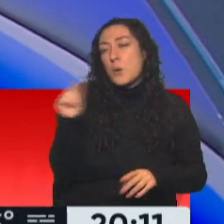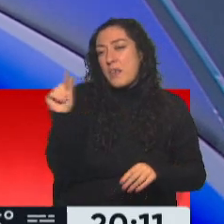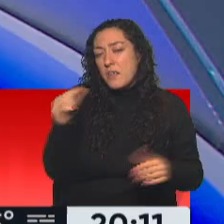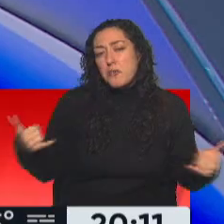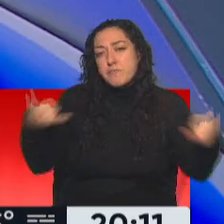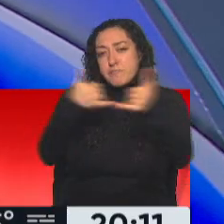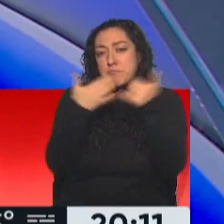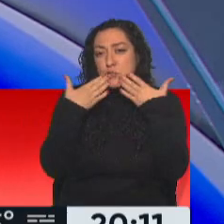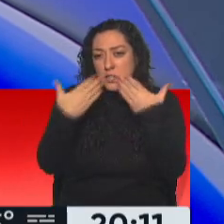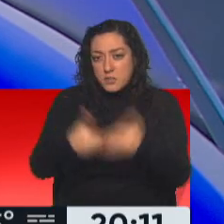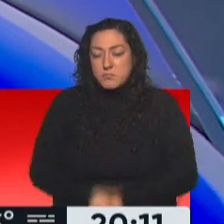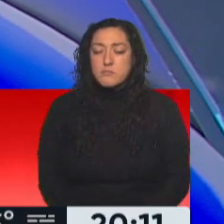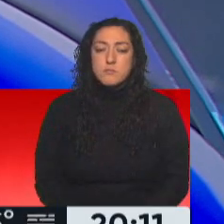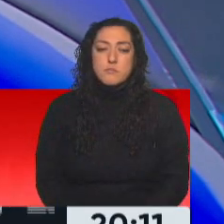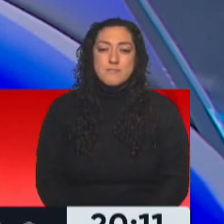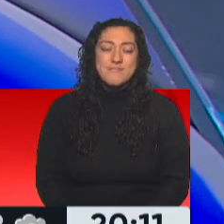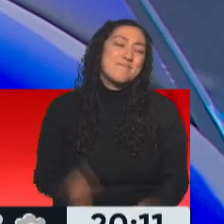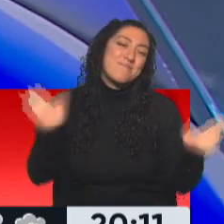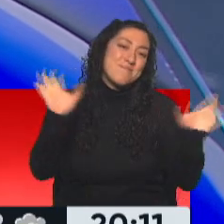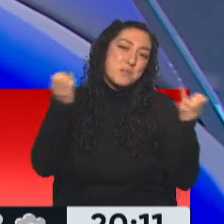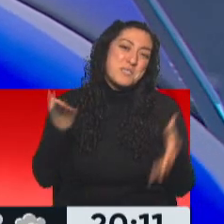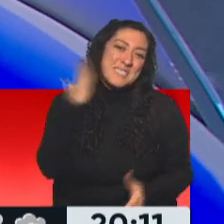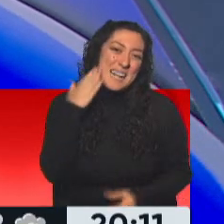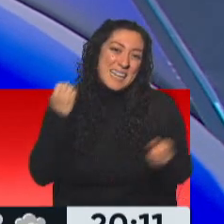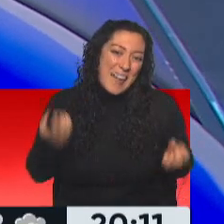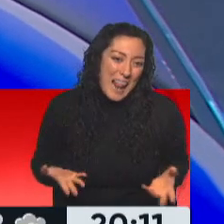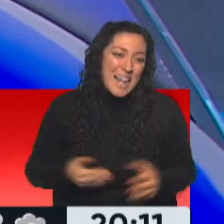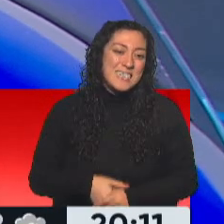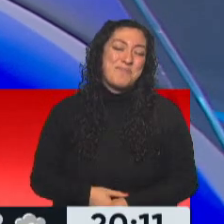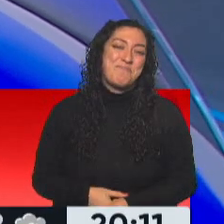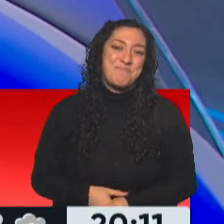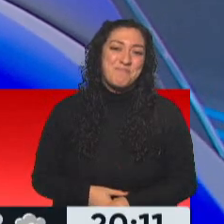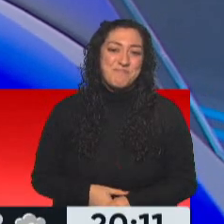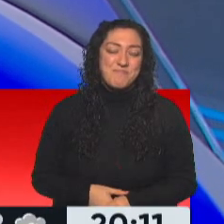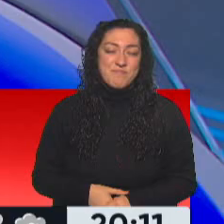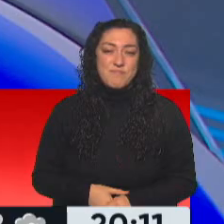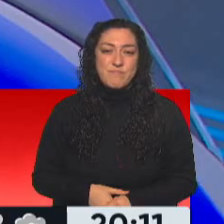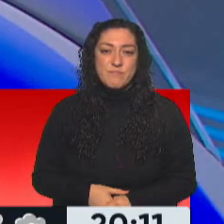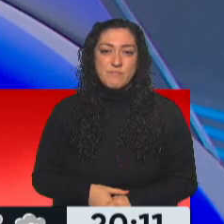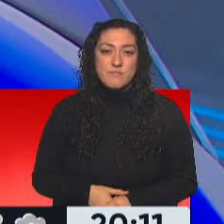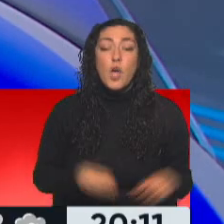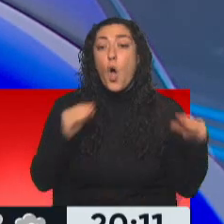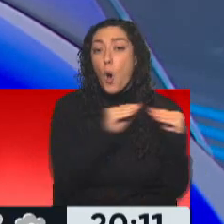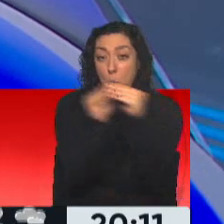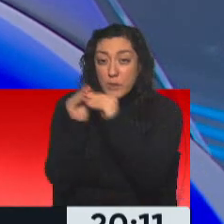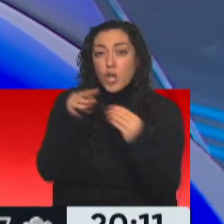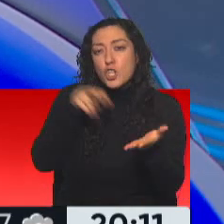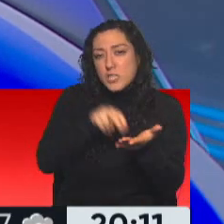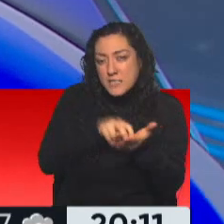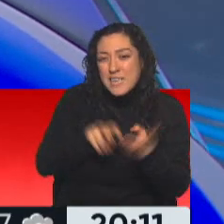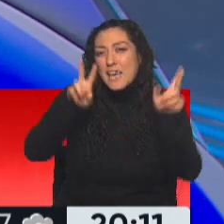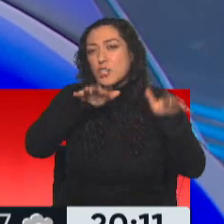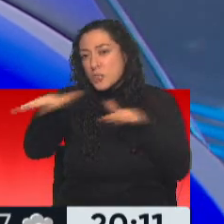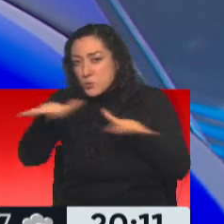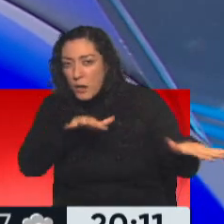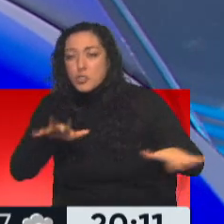va? Sí, muy buenas tardes. ¿Cómo está? Muy bien. Bueno, estábamos junto a los compañeros del noticiero analizando un poco